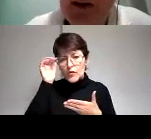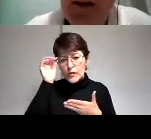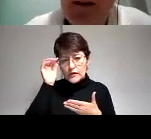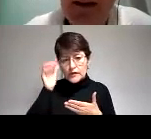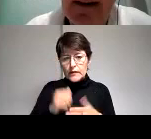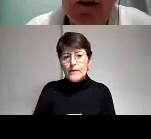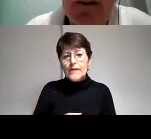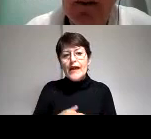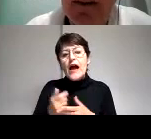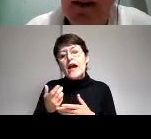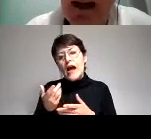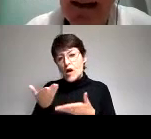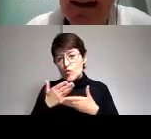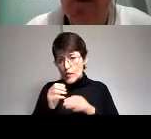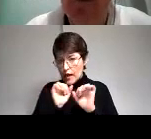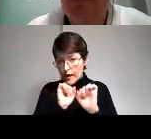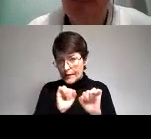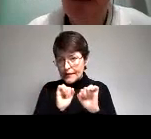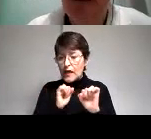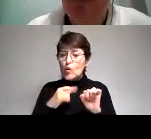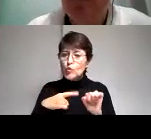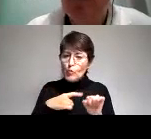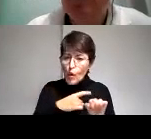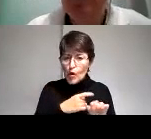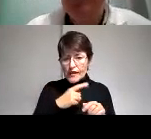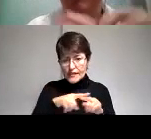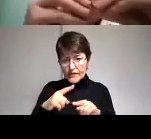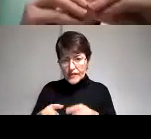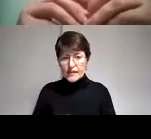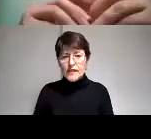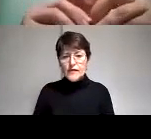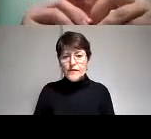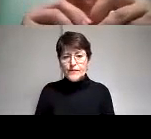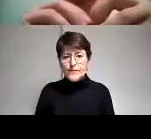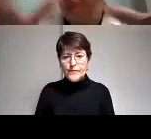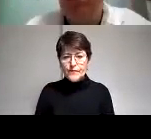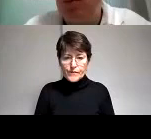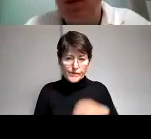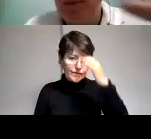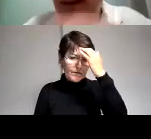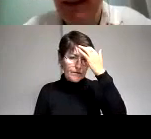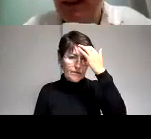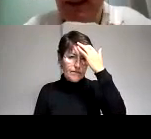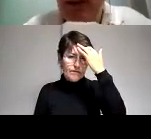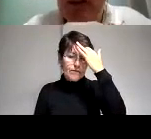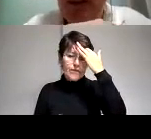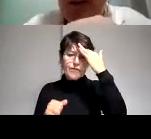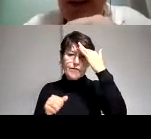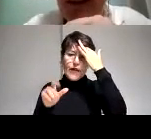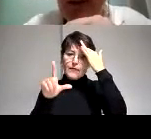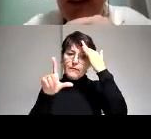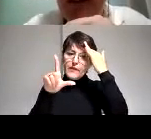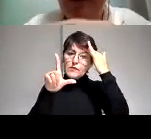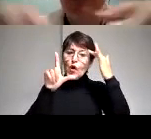y antitumoral de los linfocitos natural killers. Los linfocitos natural killers, pues, como su nombre indica, serían los